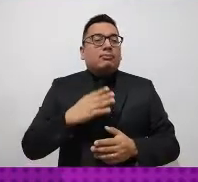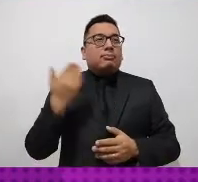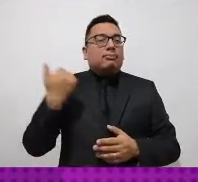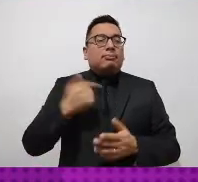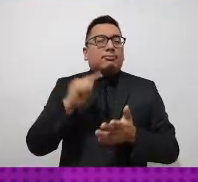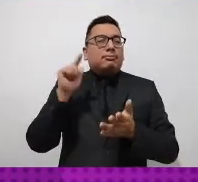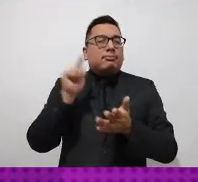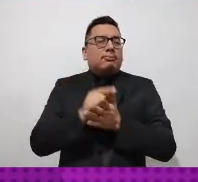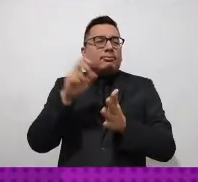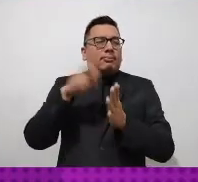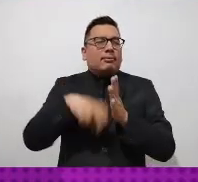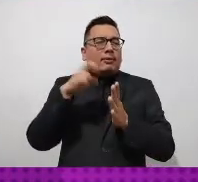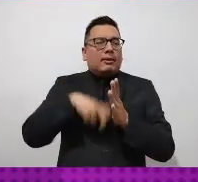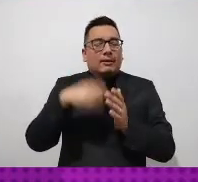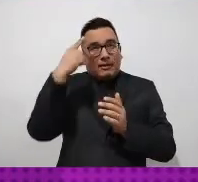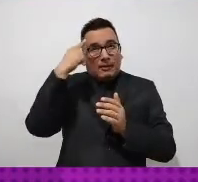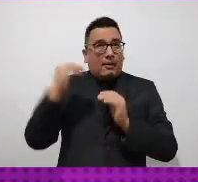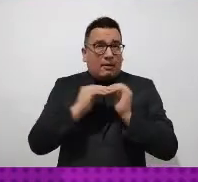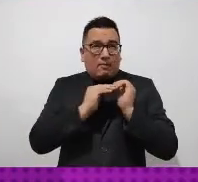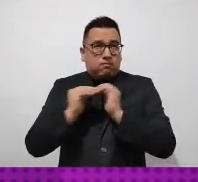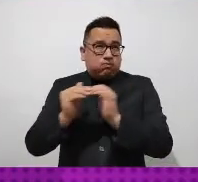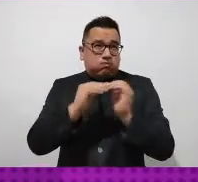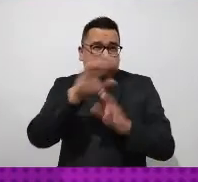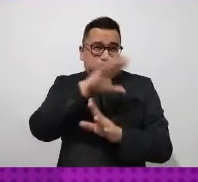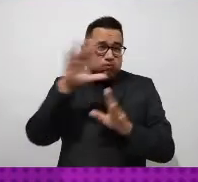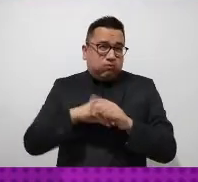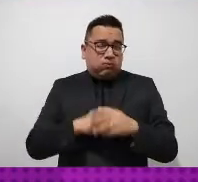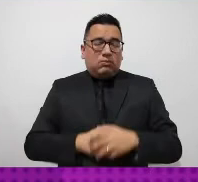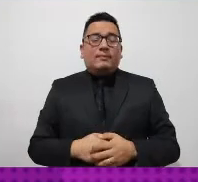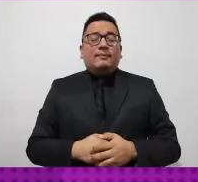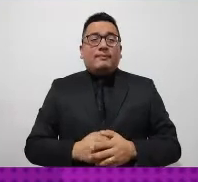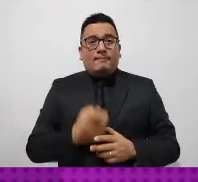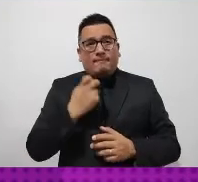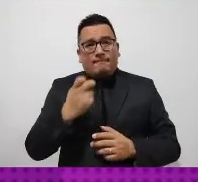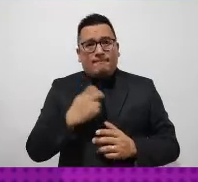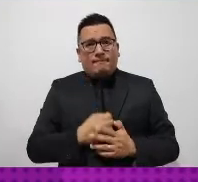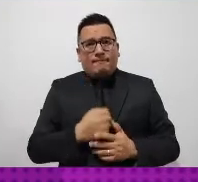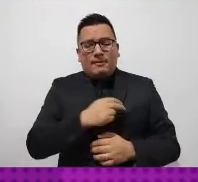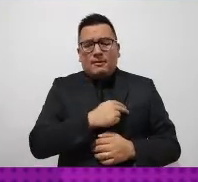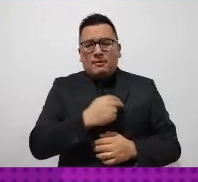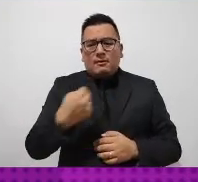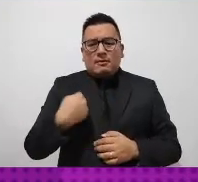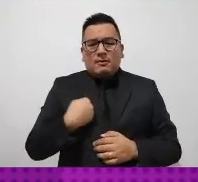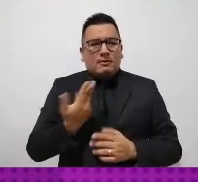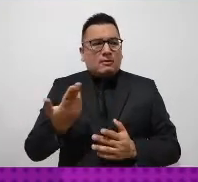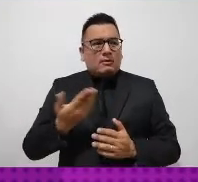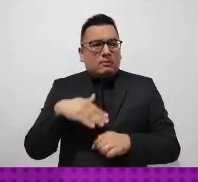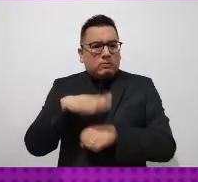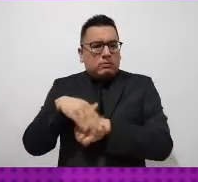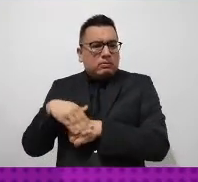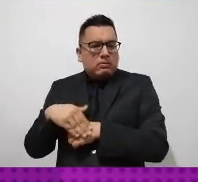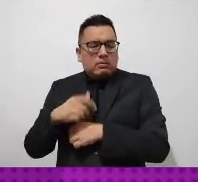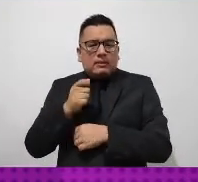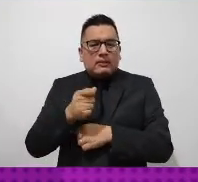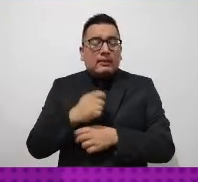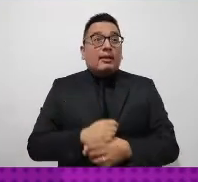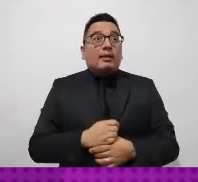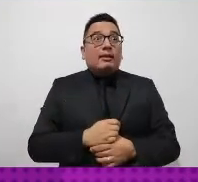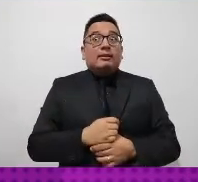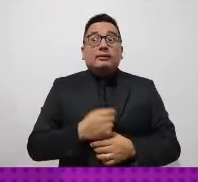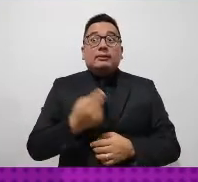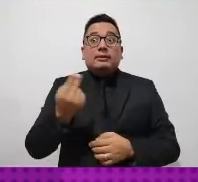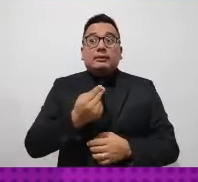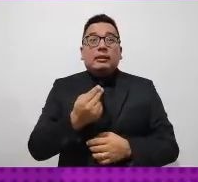reforma constitucional llamada paridad y en todo. Esta reforma nos indica que en los 3 niveles de